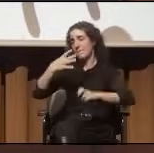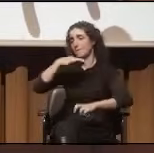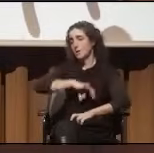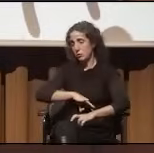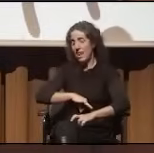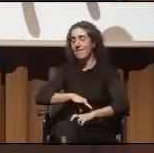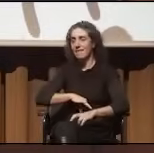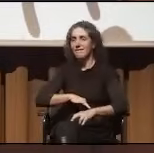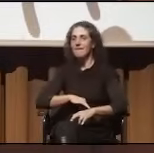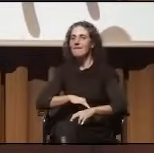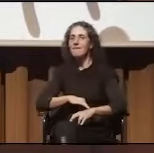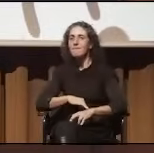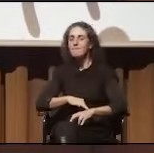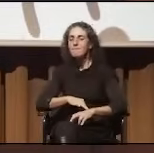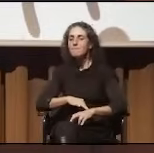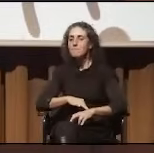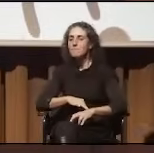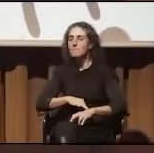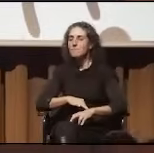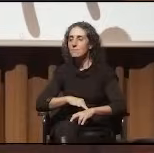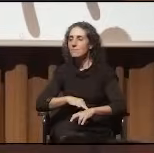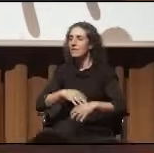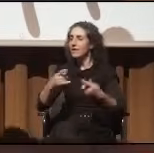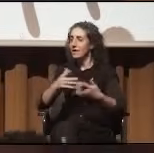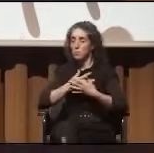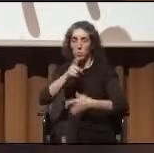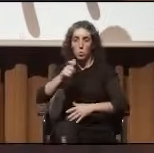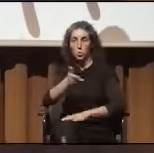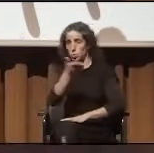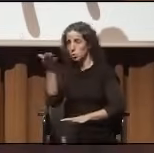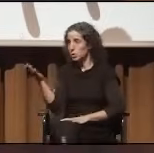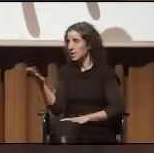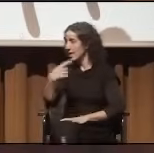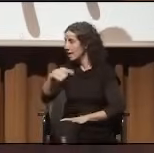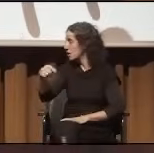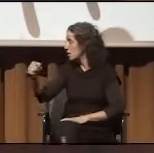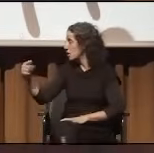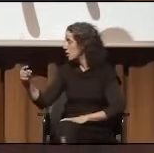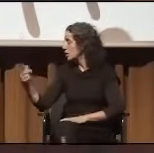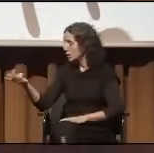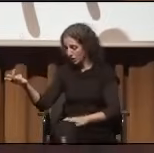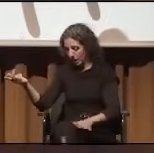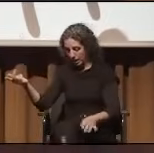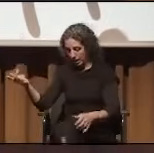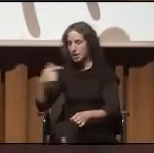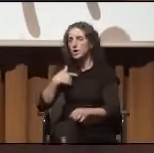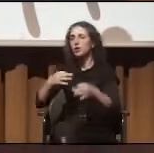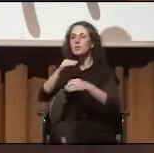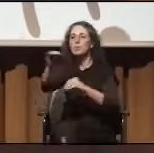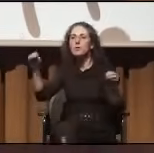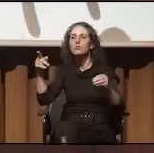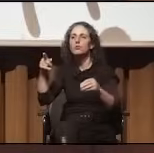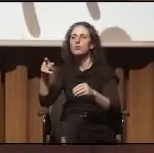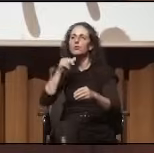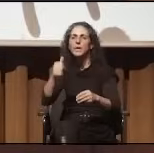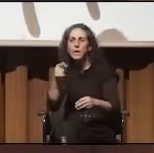Torres, con Berta Meneses. Y entonces una serie de voluntarios y yo, cuando hago un curso, pregunto tú quién eres, de dónde vienes y cómo has llegado aquí. Y